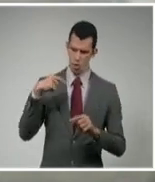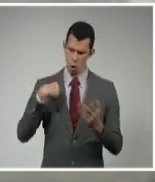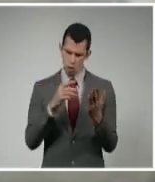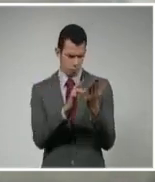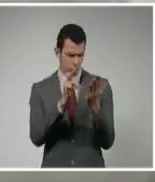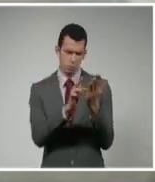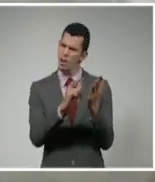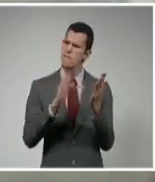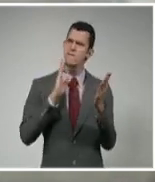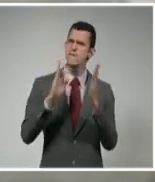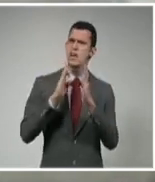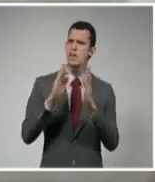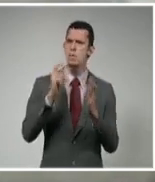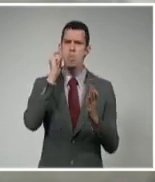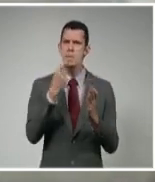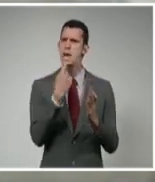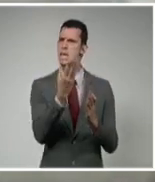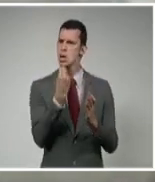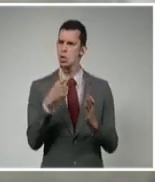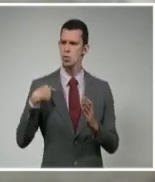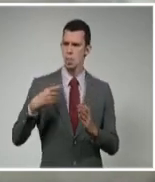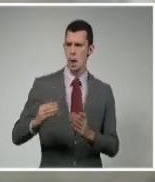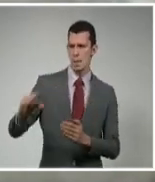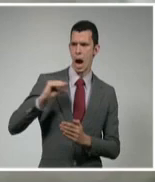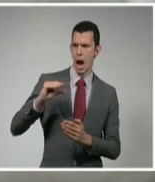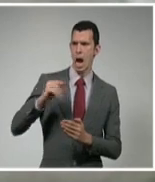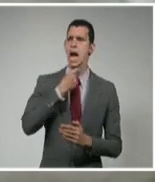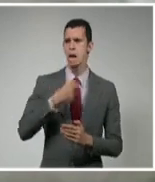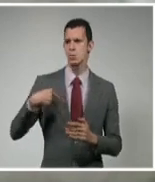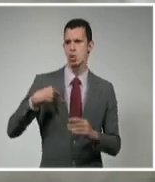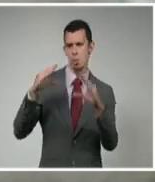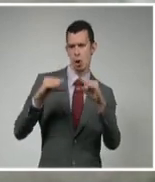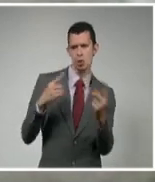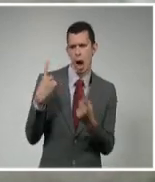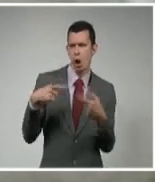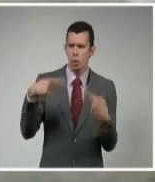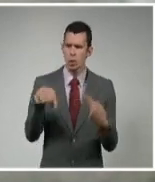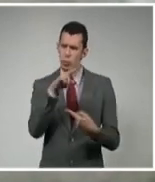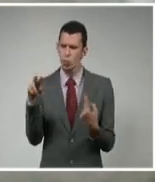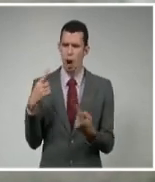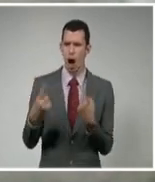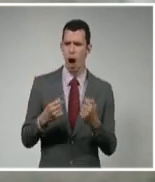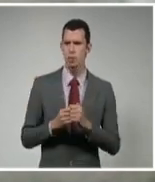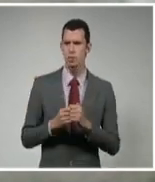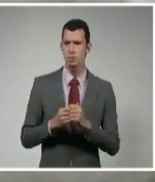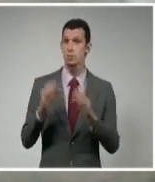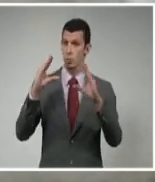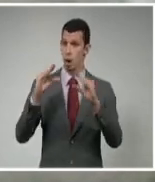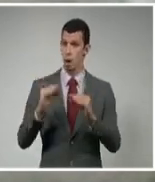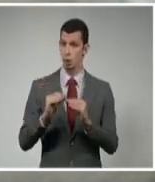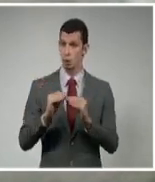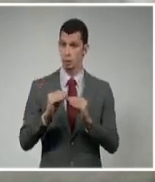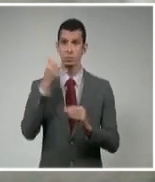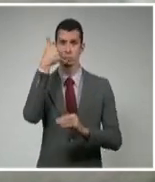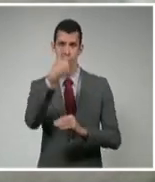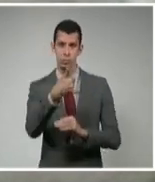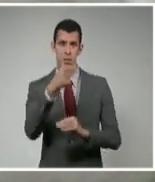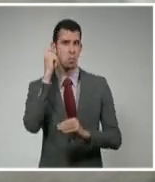iba a pagar un dinero. Y por la noche nosotros nos contactamos por el teléfono y la mujer nos dijo que nos iba a pagar 40